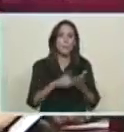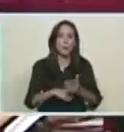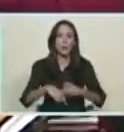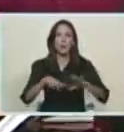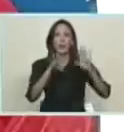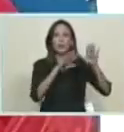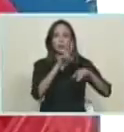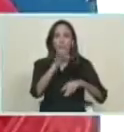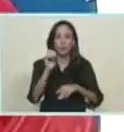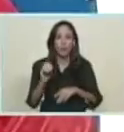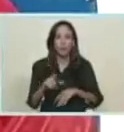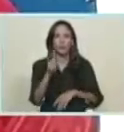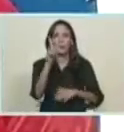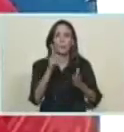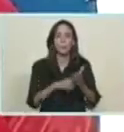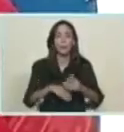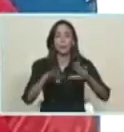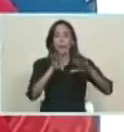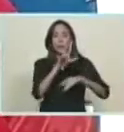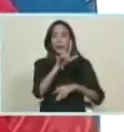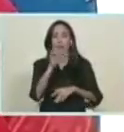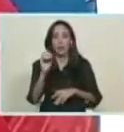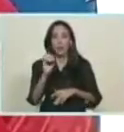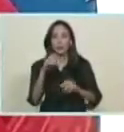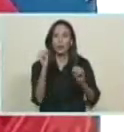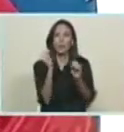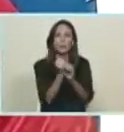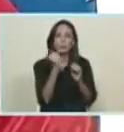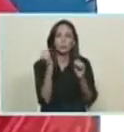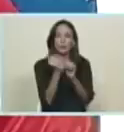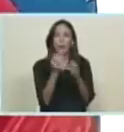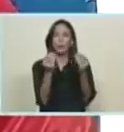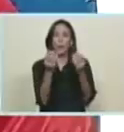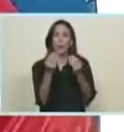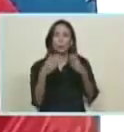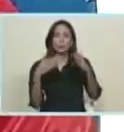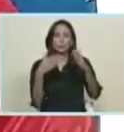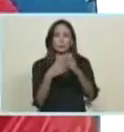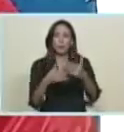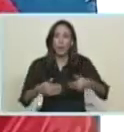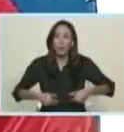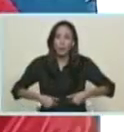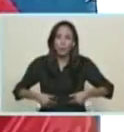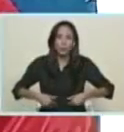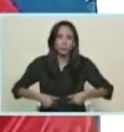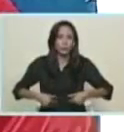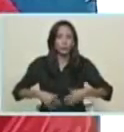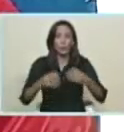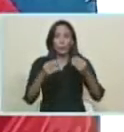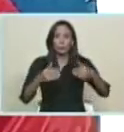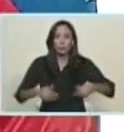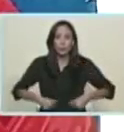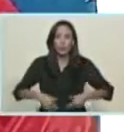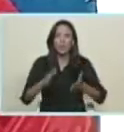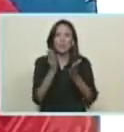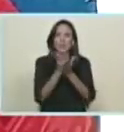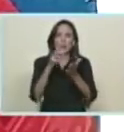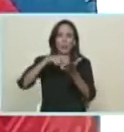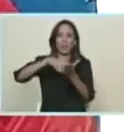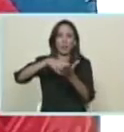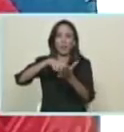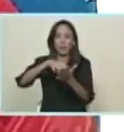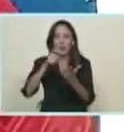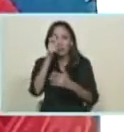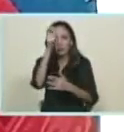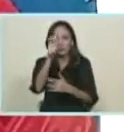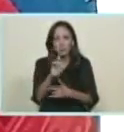30, ¿cuántas luchas tuvo que desarrollar la clase obrera petrolera para superar casi el estado de esclavismo que fue sometida?